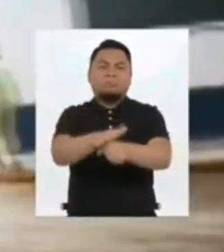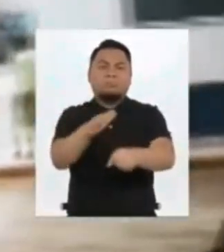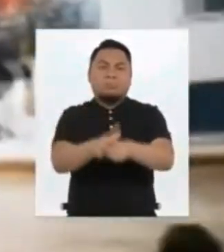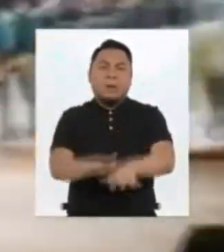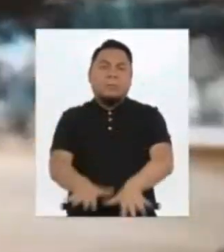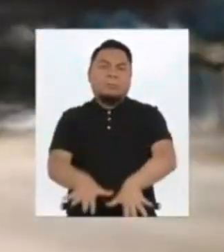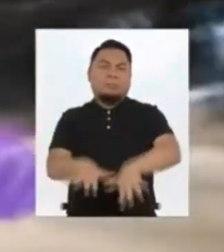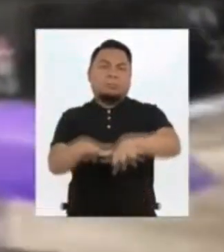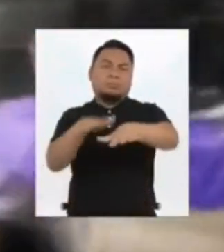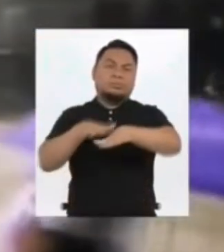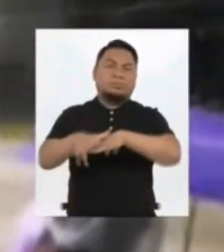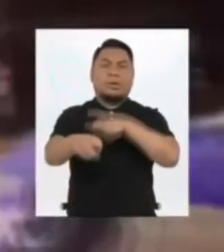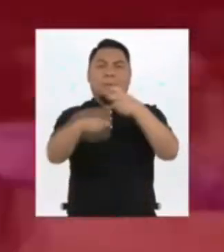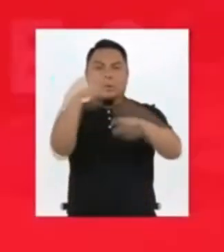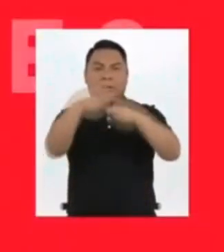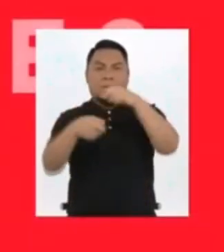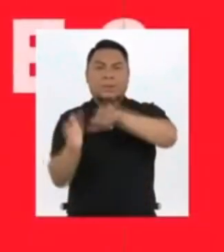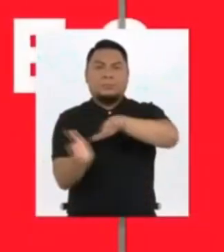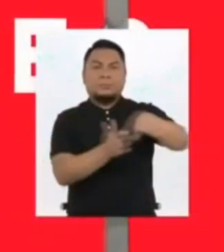también presentaron problemas.